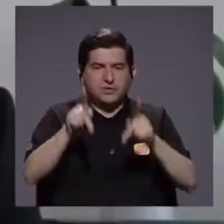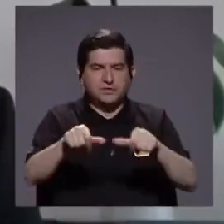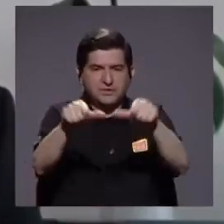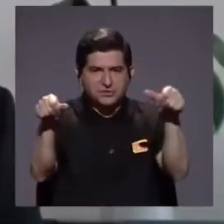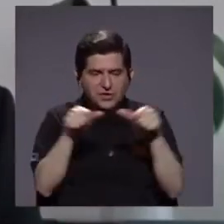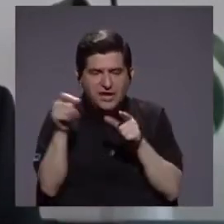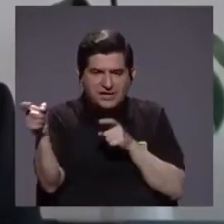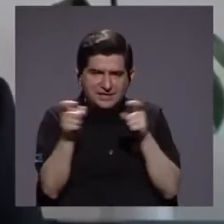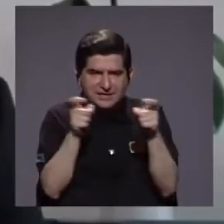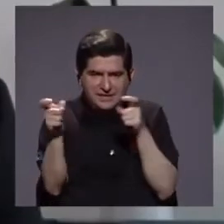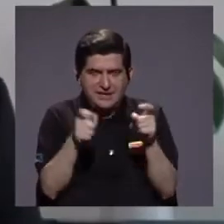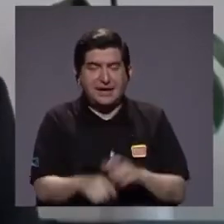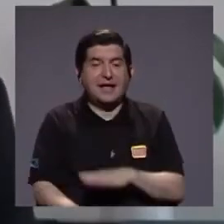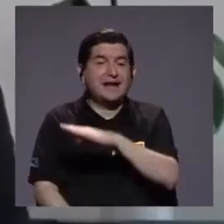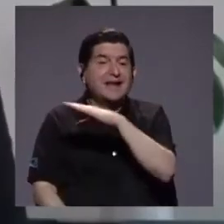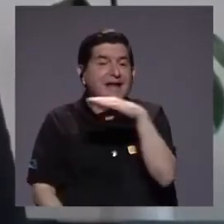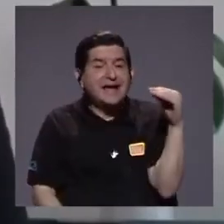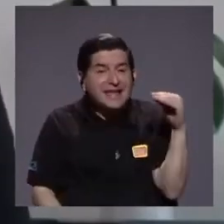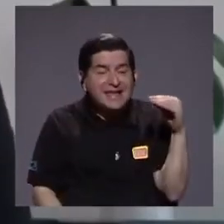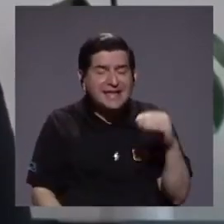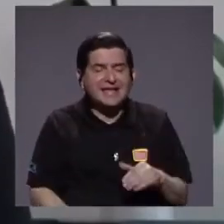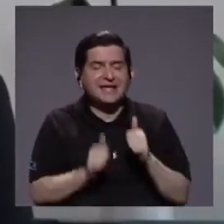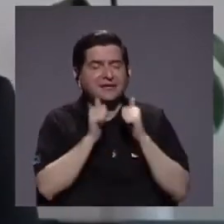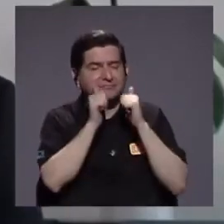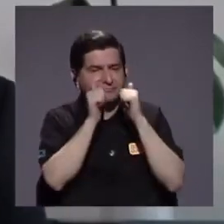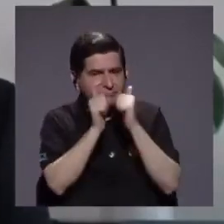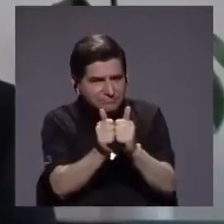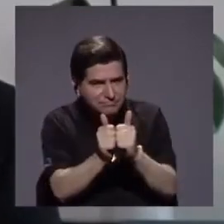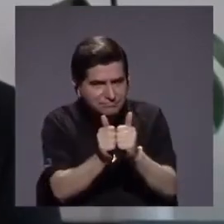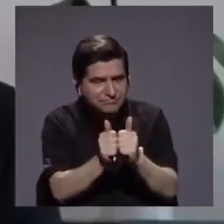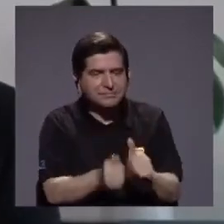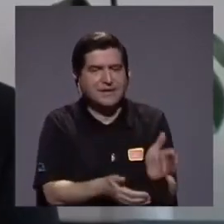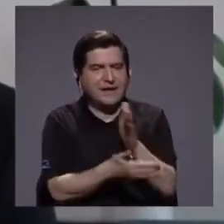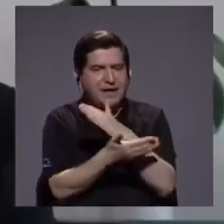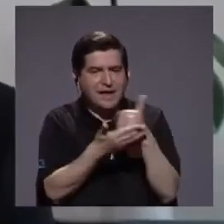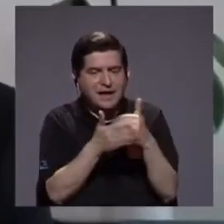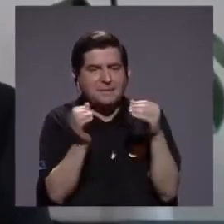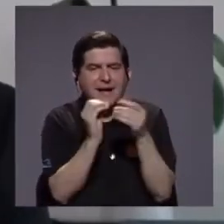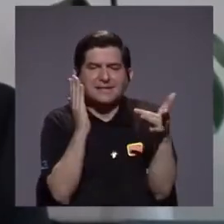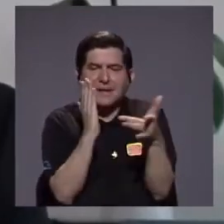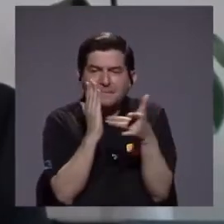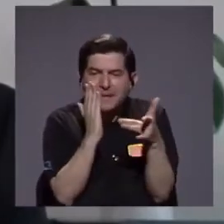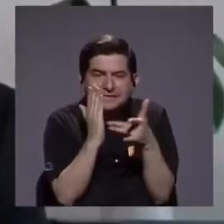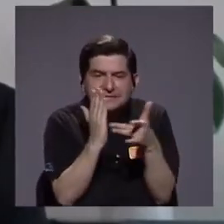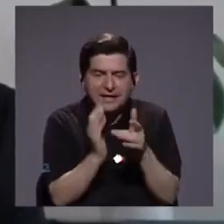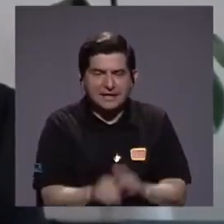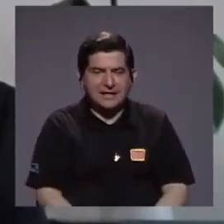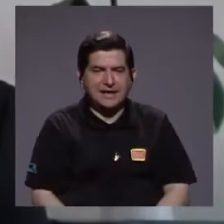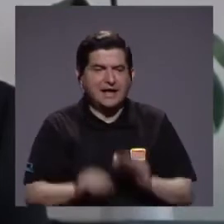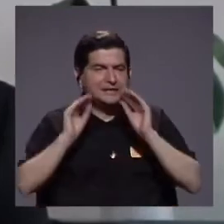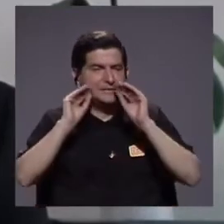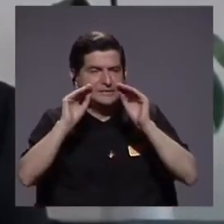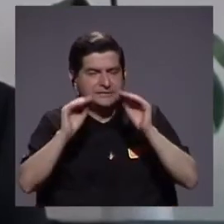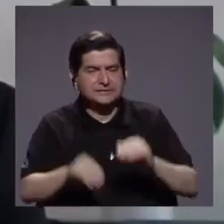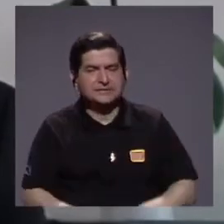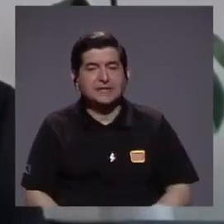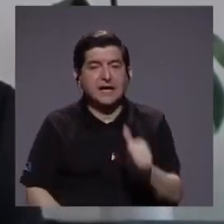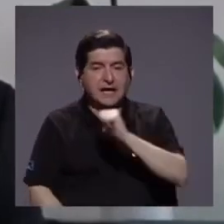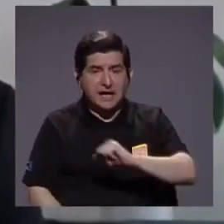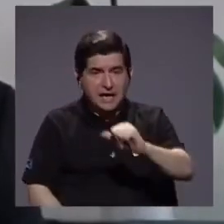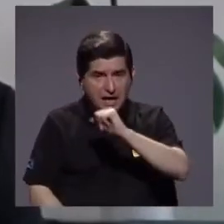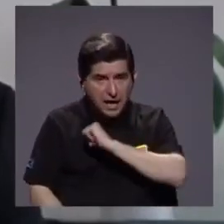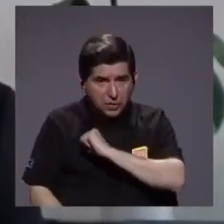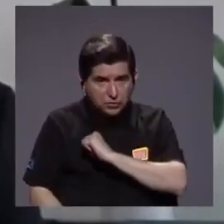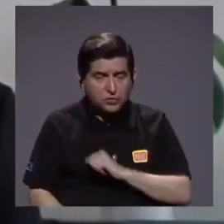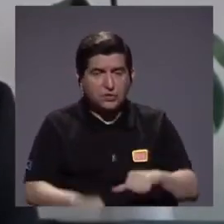la administración superior y tienen que acompañar en la parte más técnica, más académica, a las